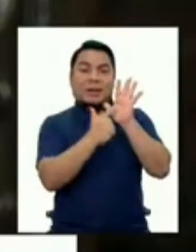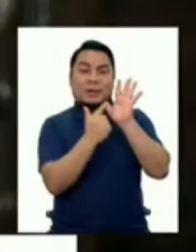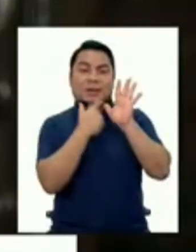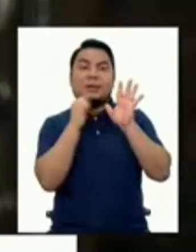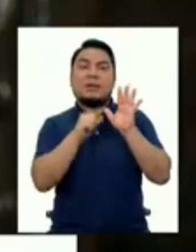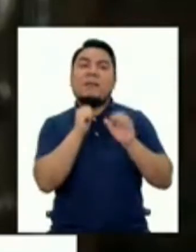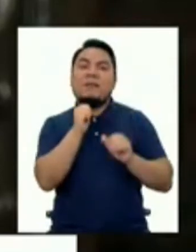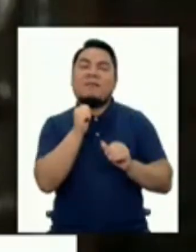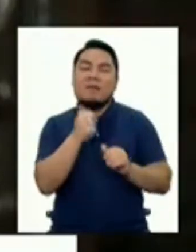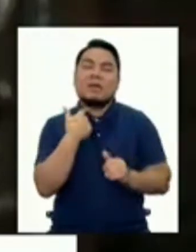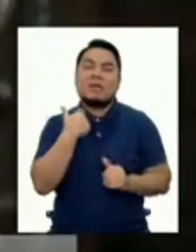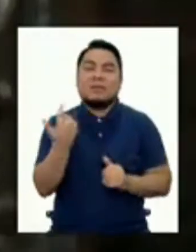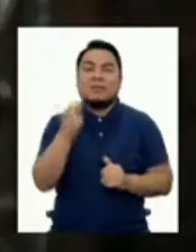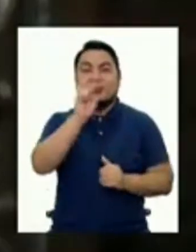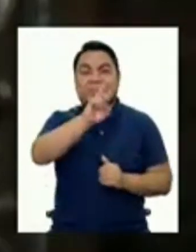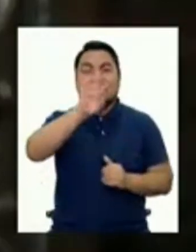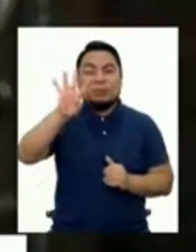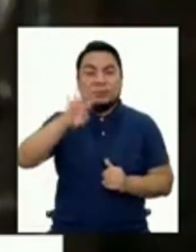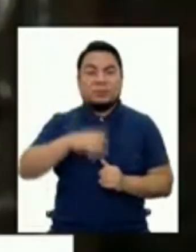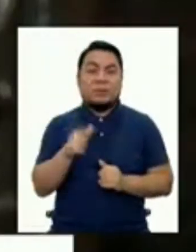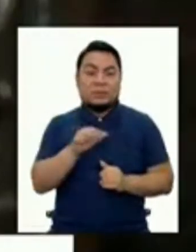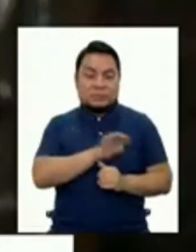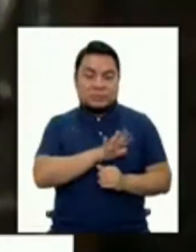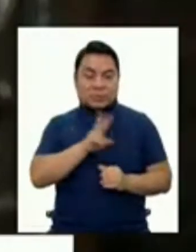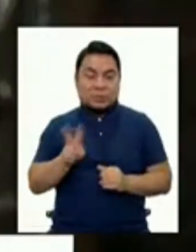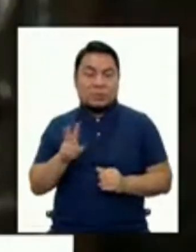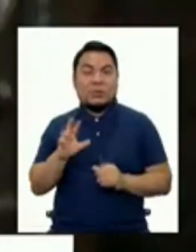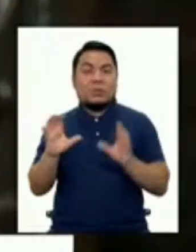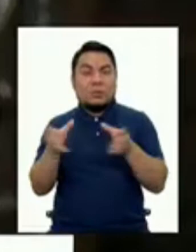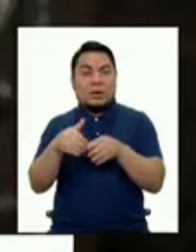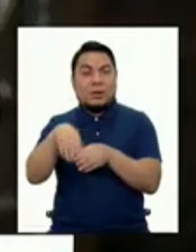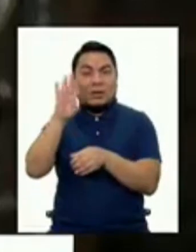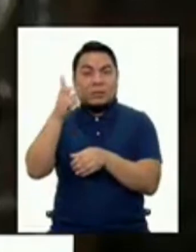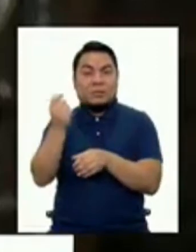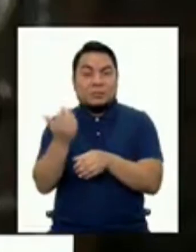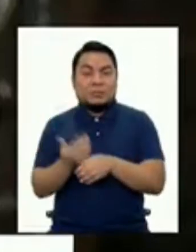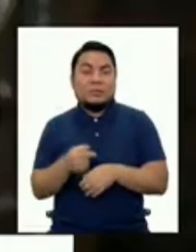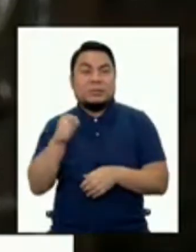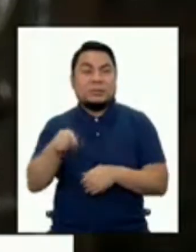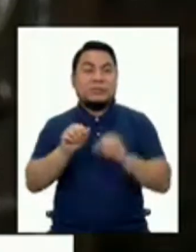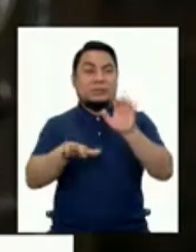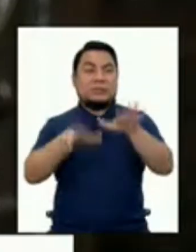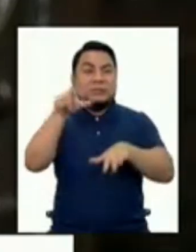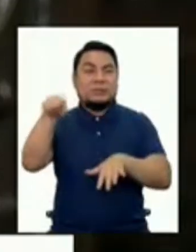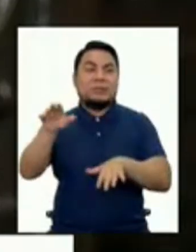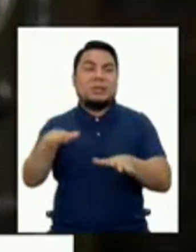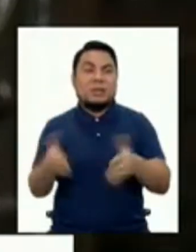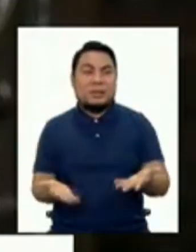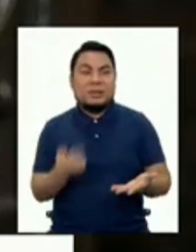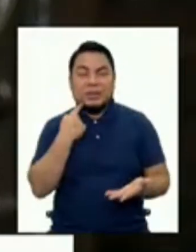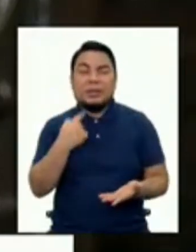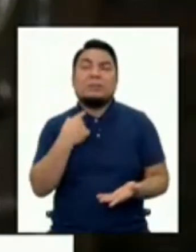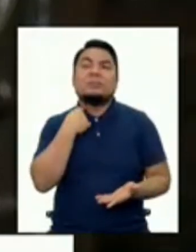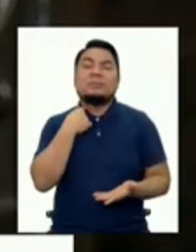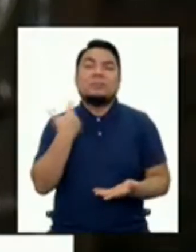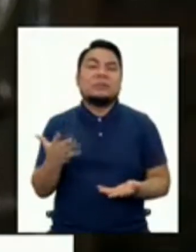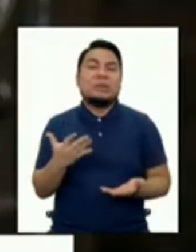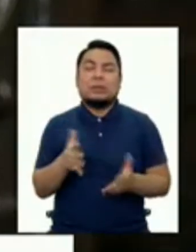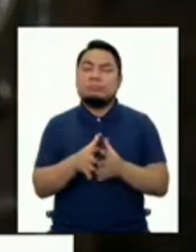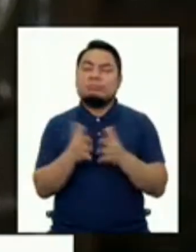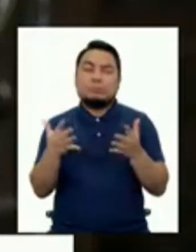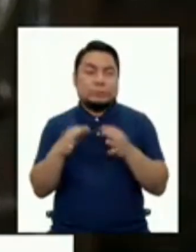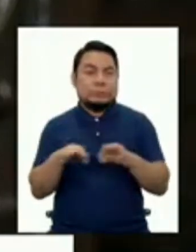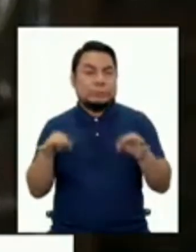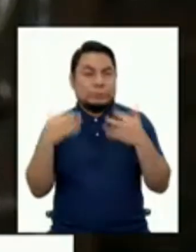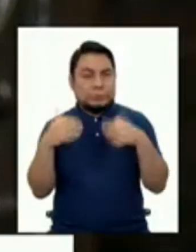sigue afectando a 24 de las 52 entidades financieras y en 13 de ellas va a tener efectos muy